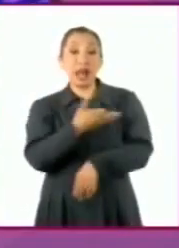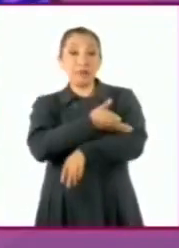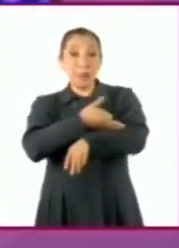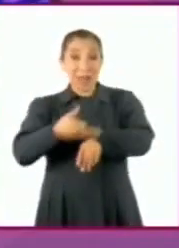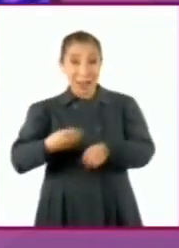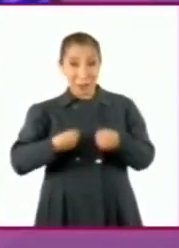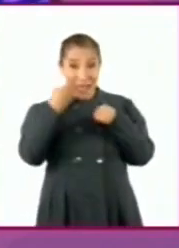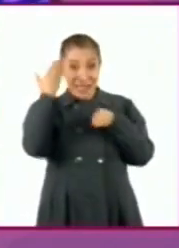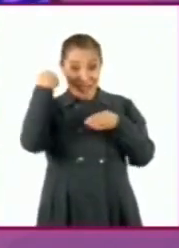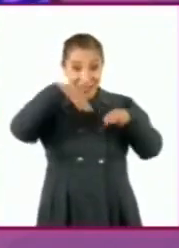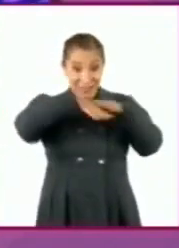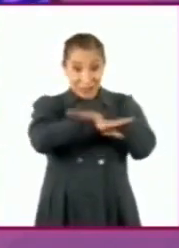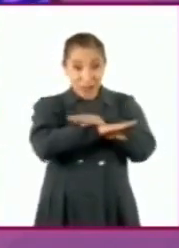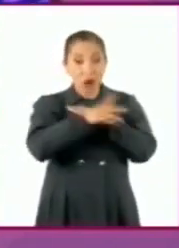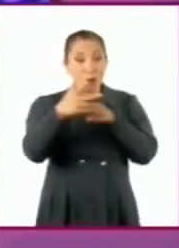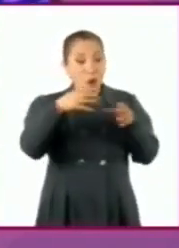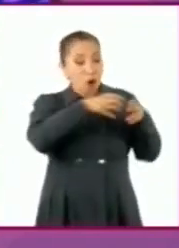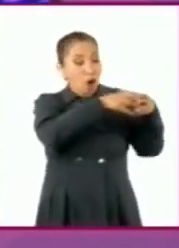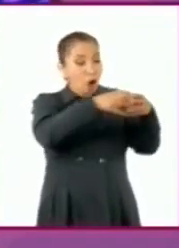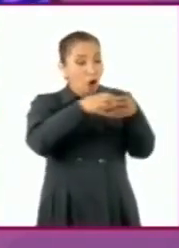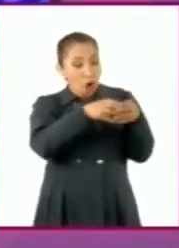¡Que corra el siguiente video!